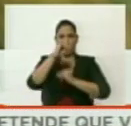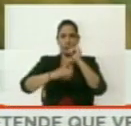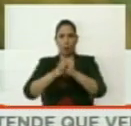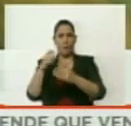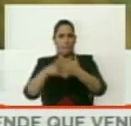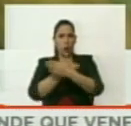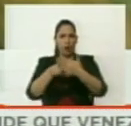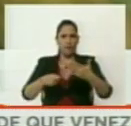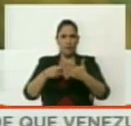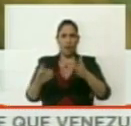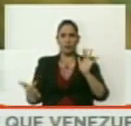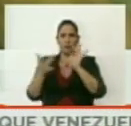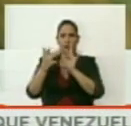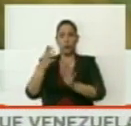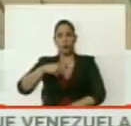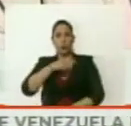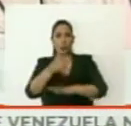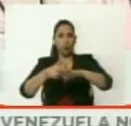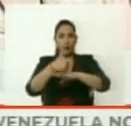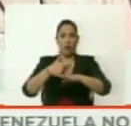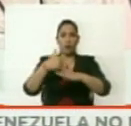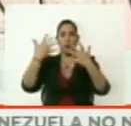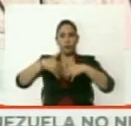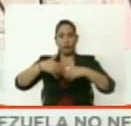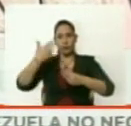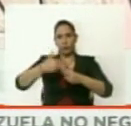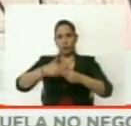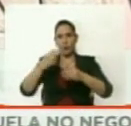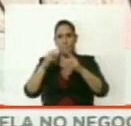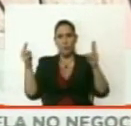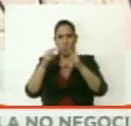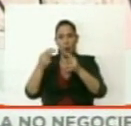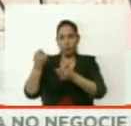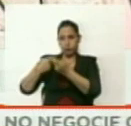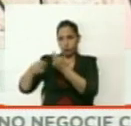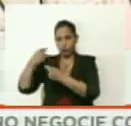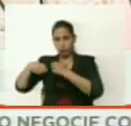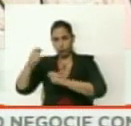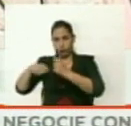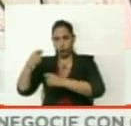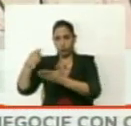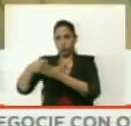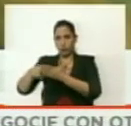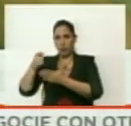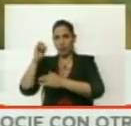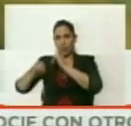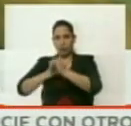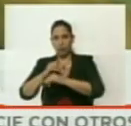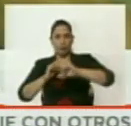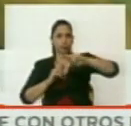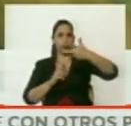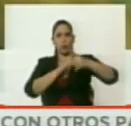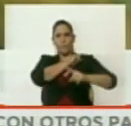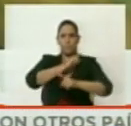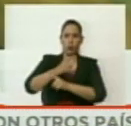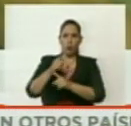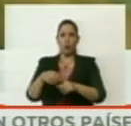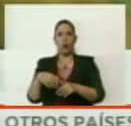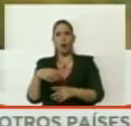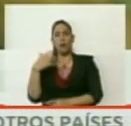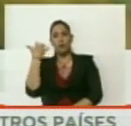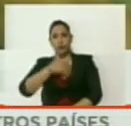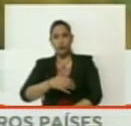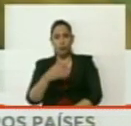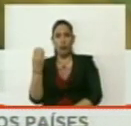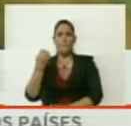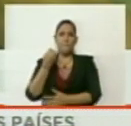el acceso de nuestro gobierno y nuestra industria petrolera a fuentes de financiamiento internacional. 3. Ordena el congelamiento de